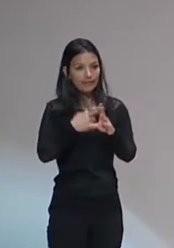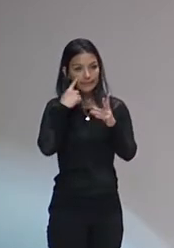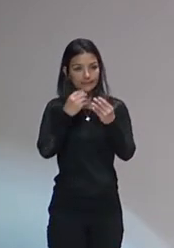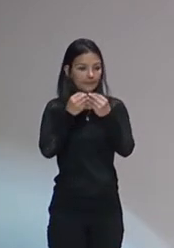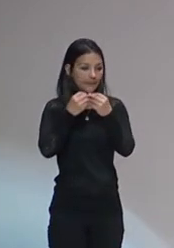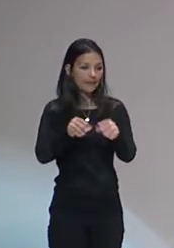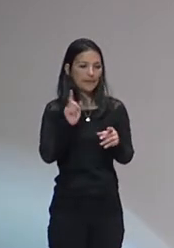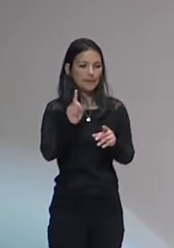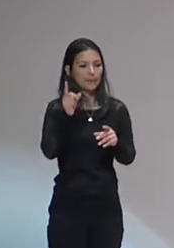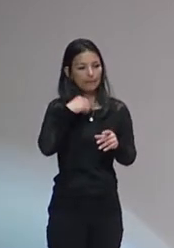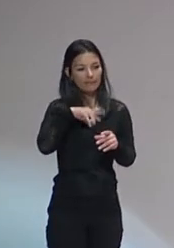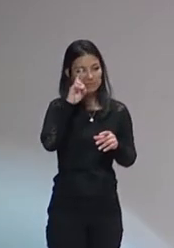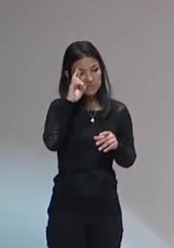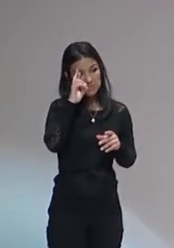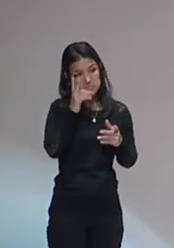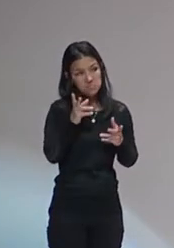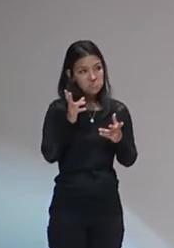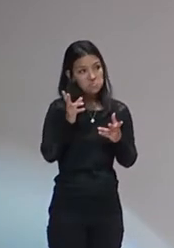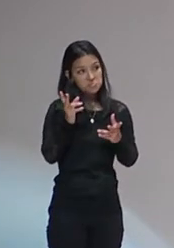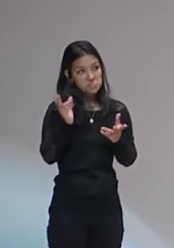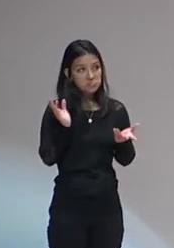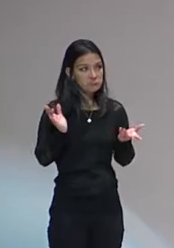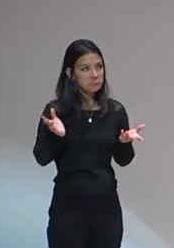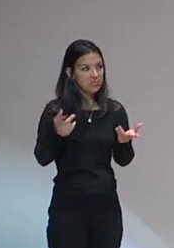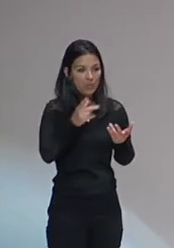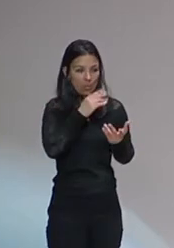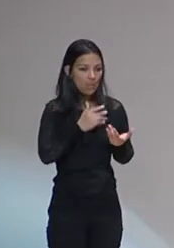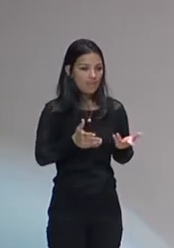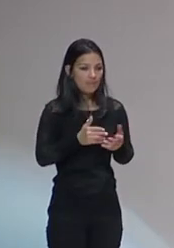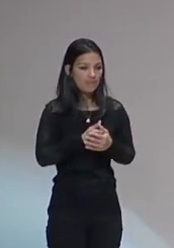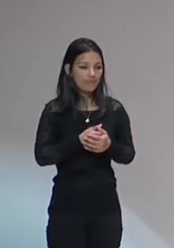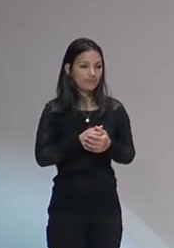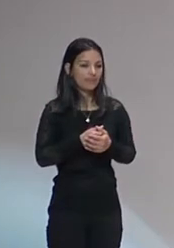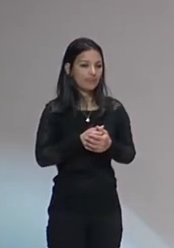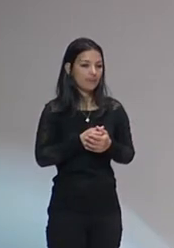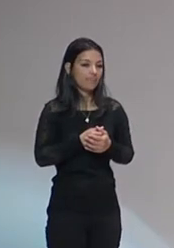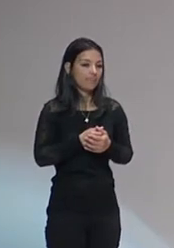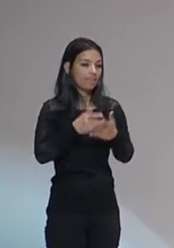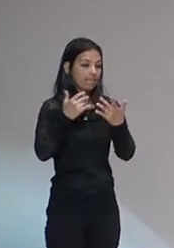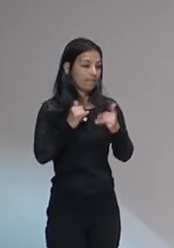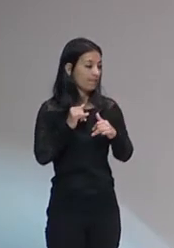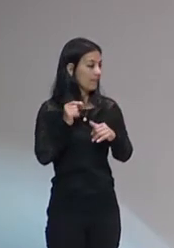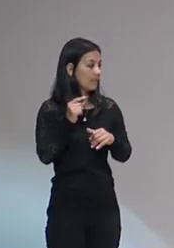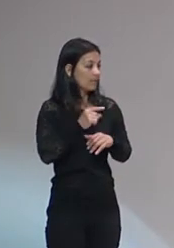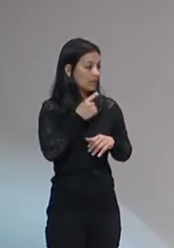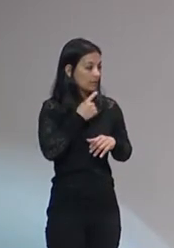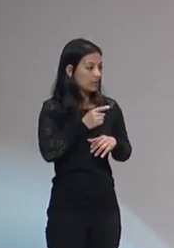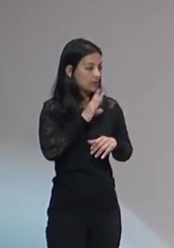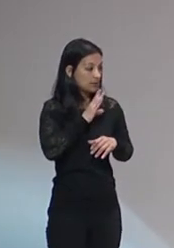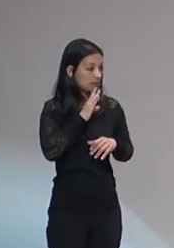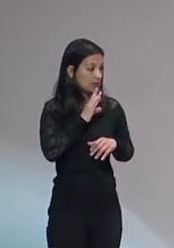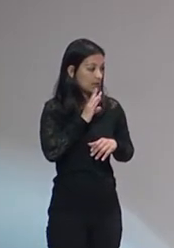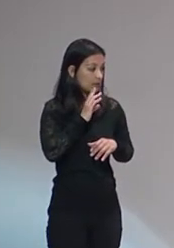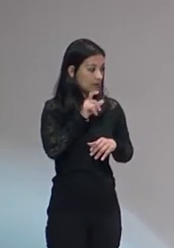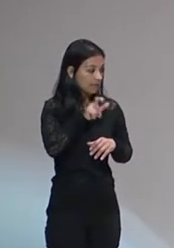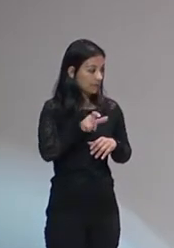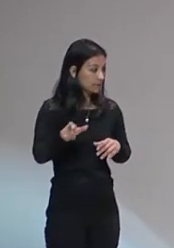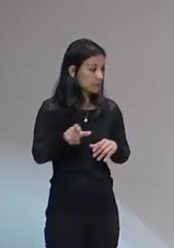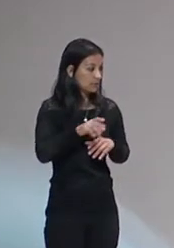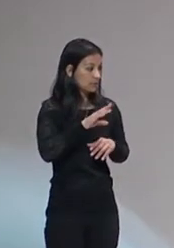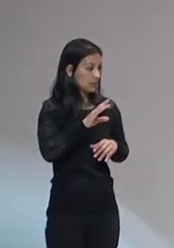racionalidad ilustrada y que autores como